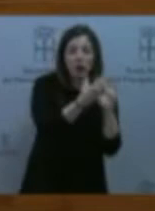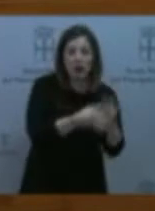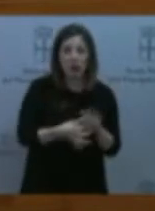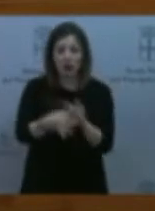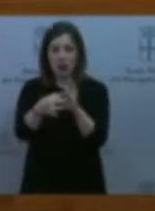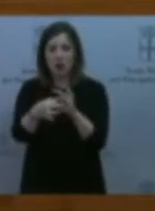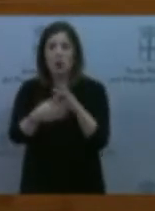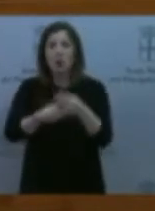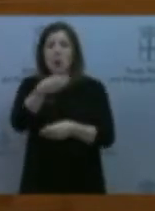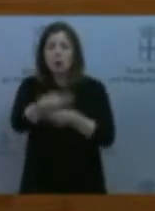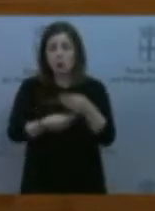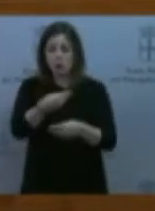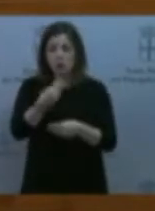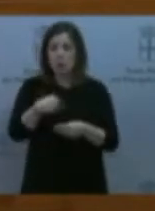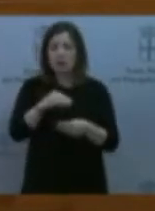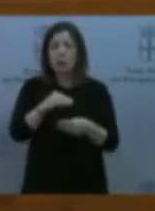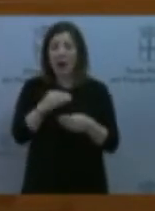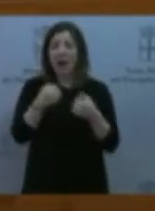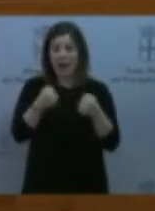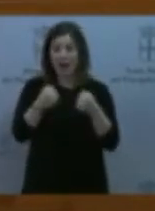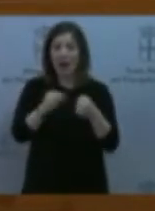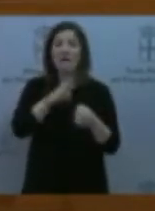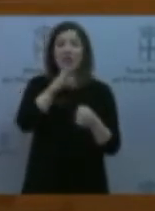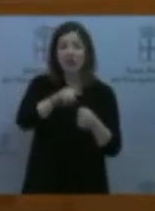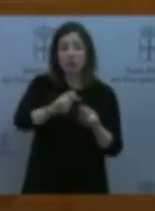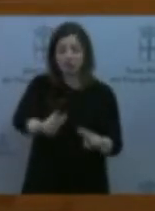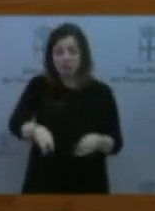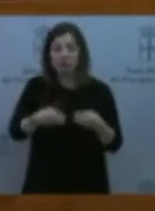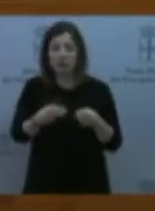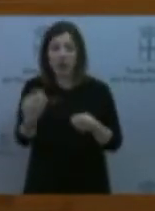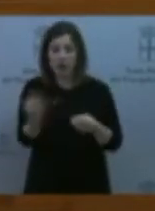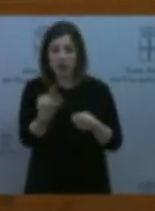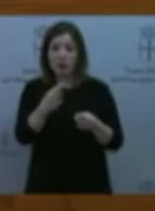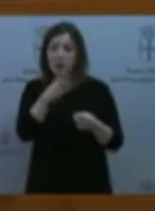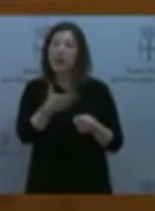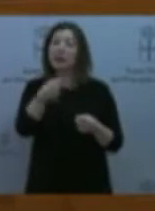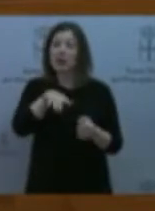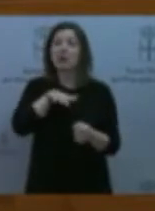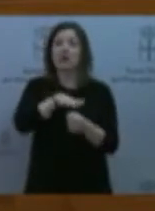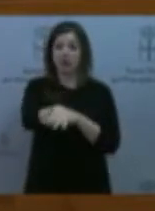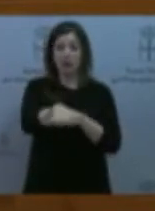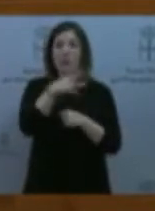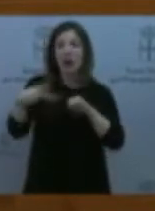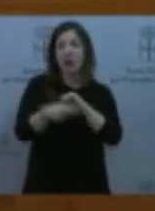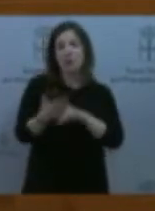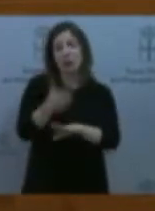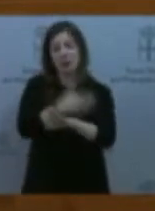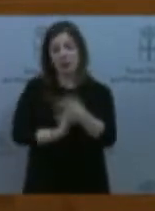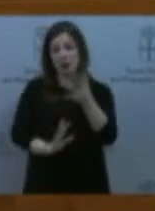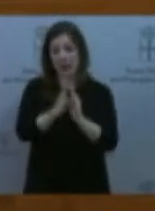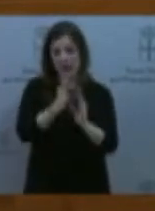verde y renovable, para incidir también en la prevención de los incendios. Esto es política